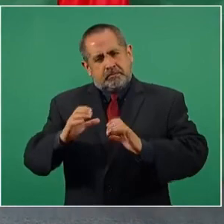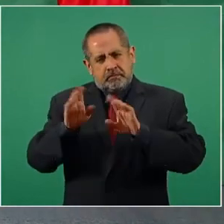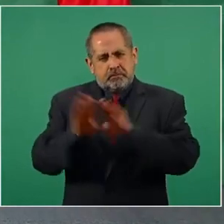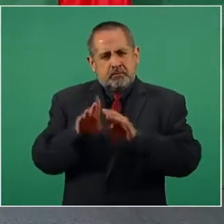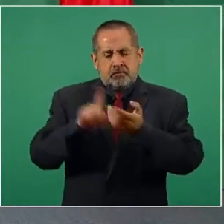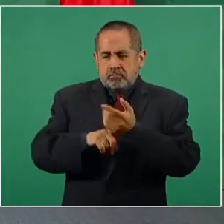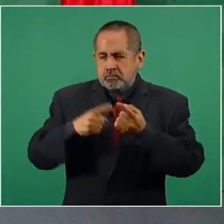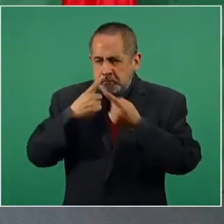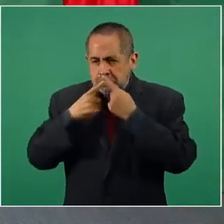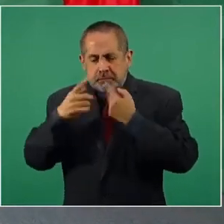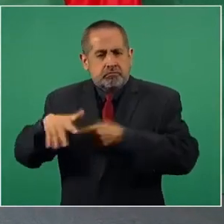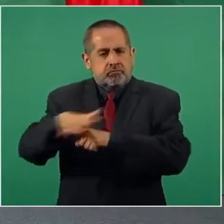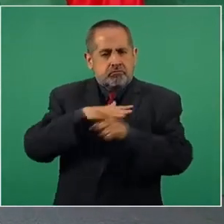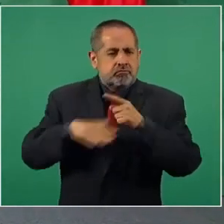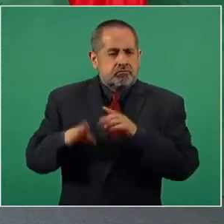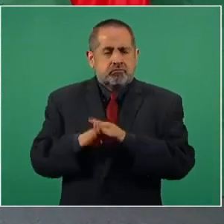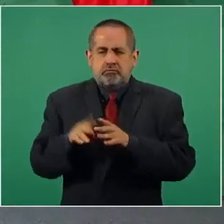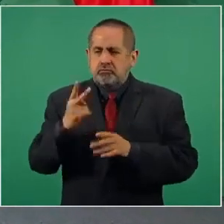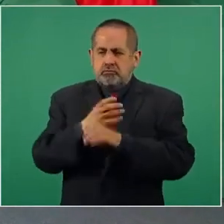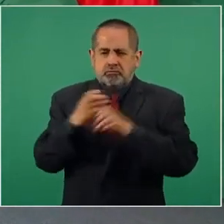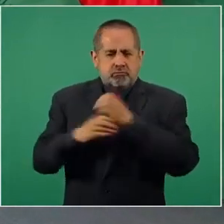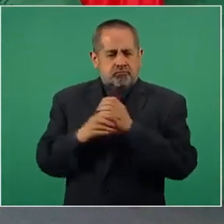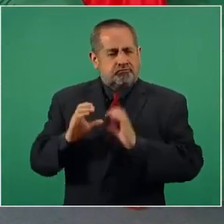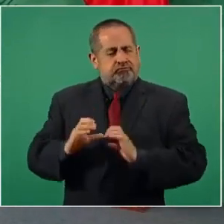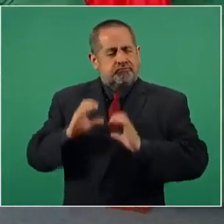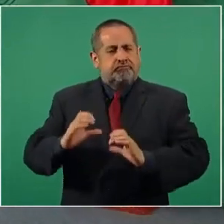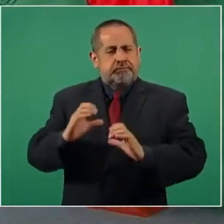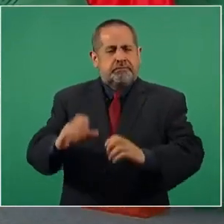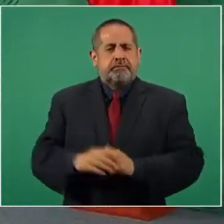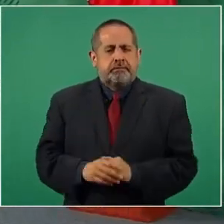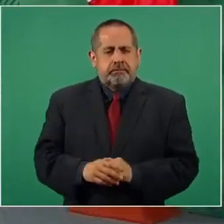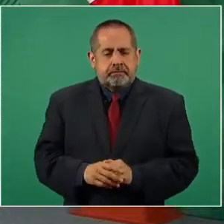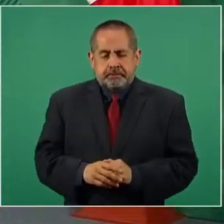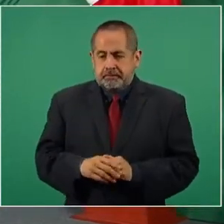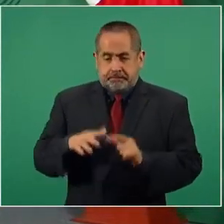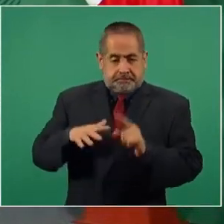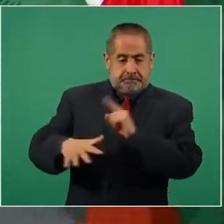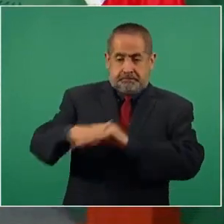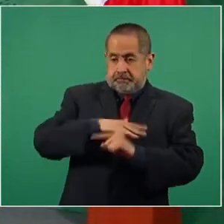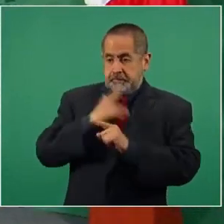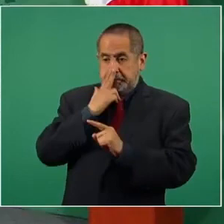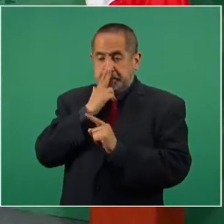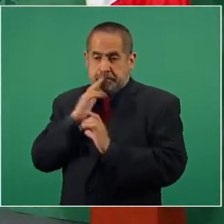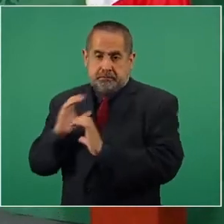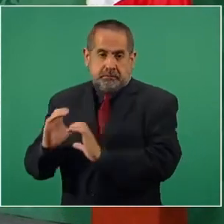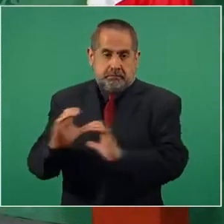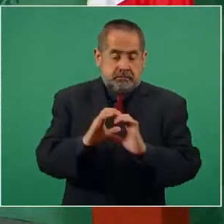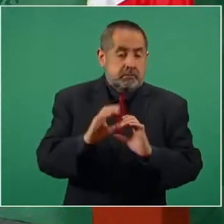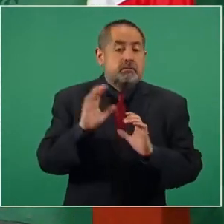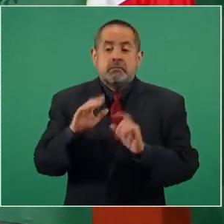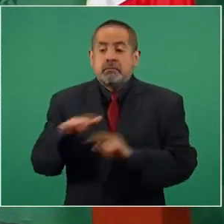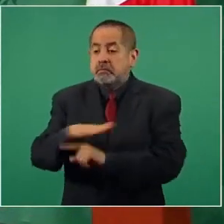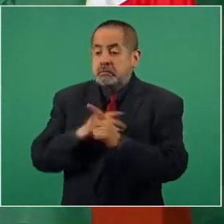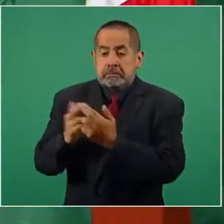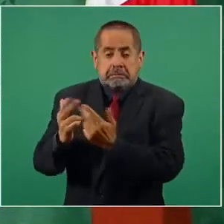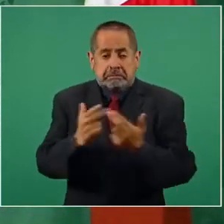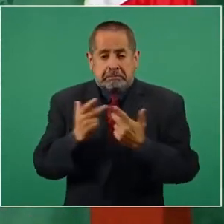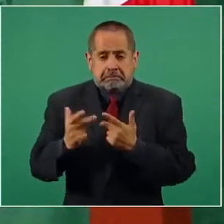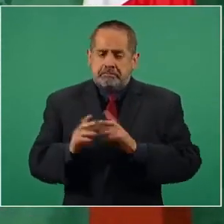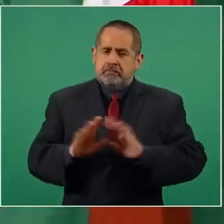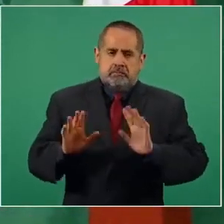medio ambiente. Son dos cosas que hay que cuidar. El medio ambiente, porque si se destruye el medio ambiente, pues